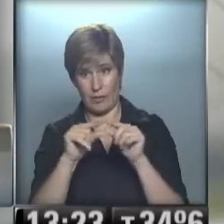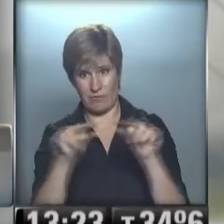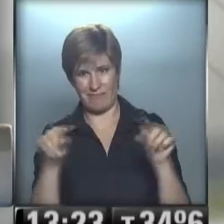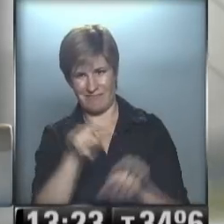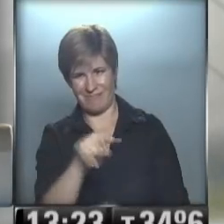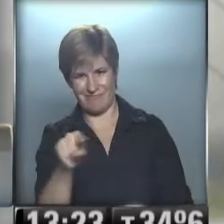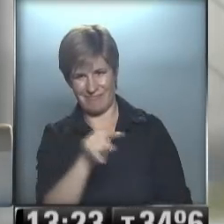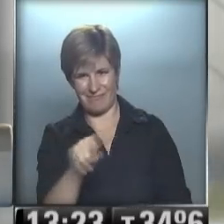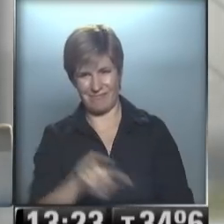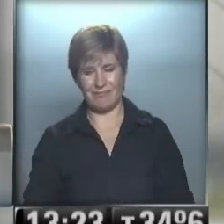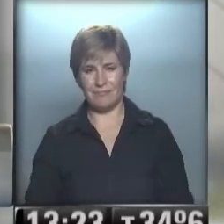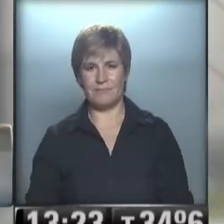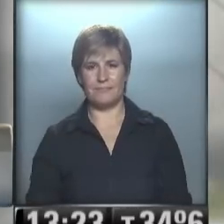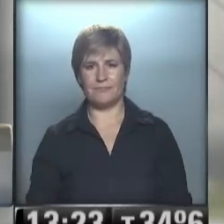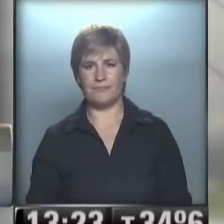0800-444-1777 o al